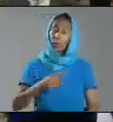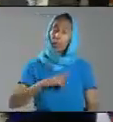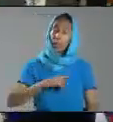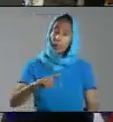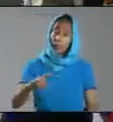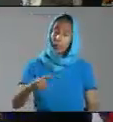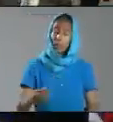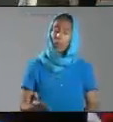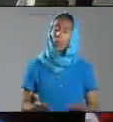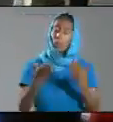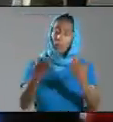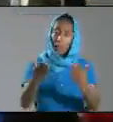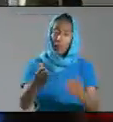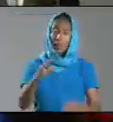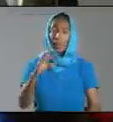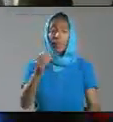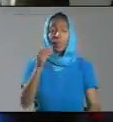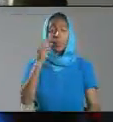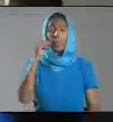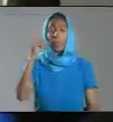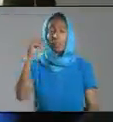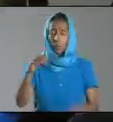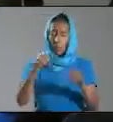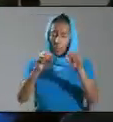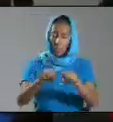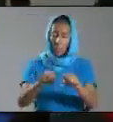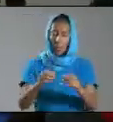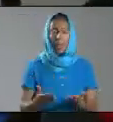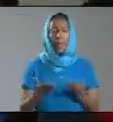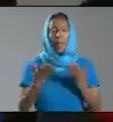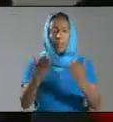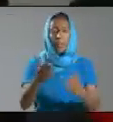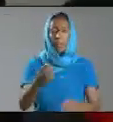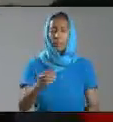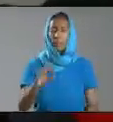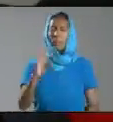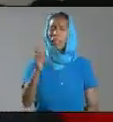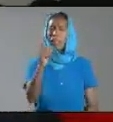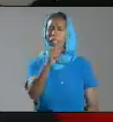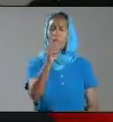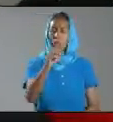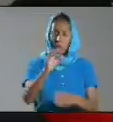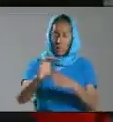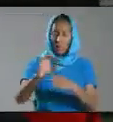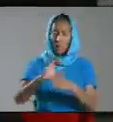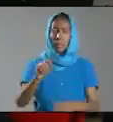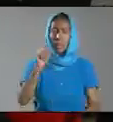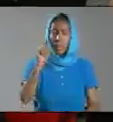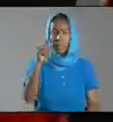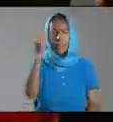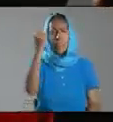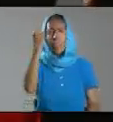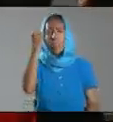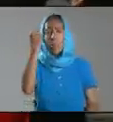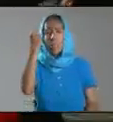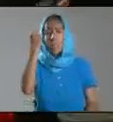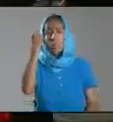que el Señor pueda concedernos en todas las cosas de ese